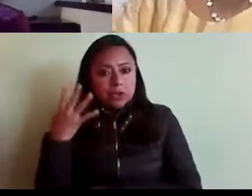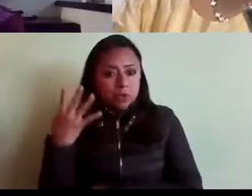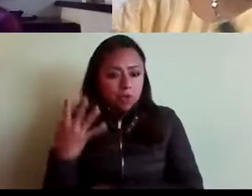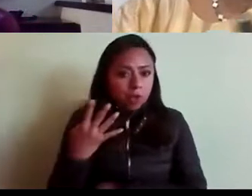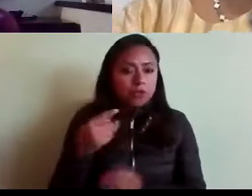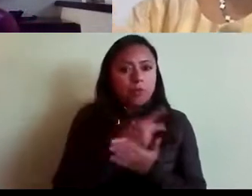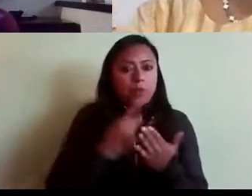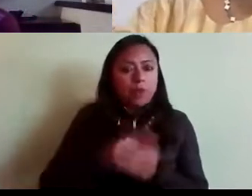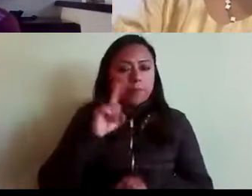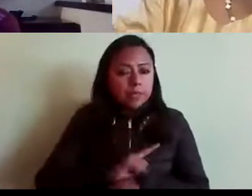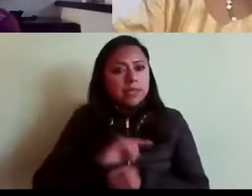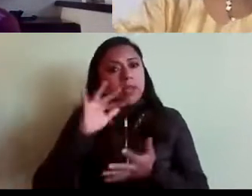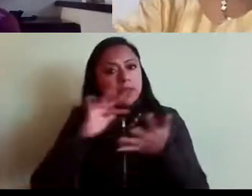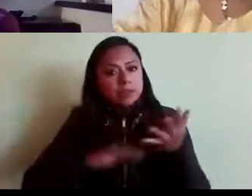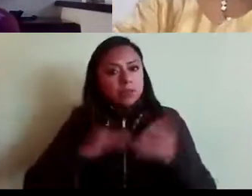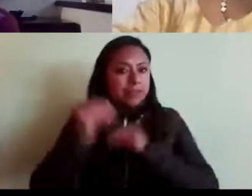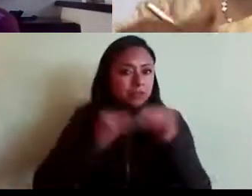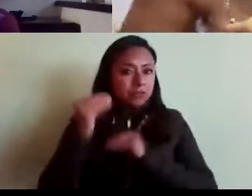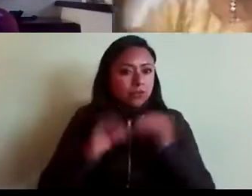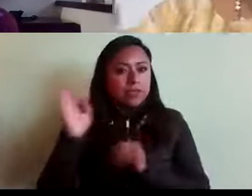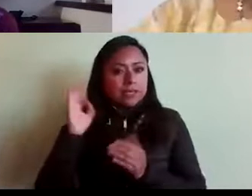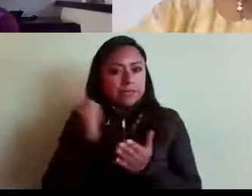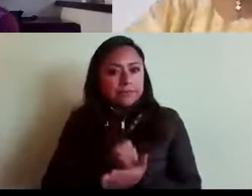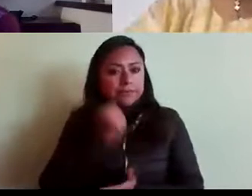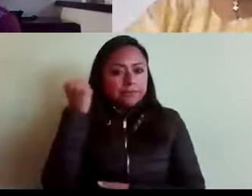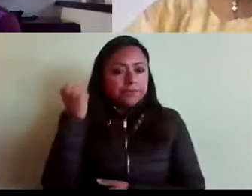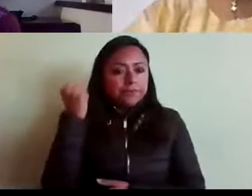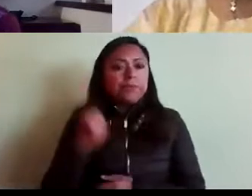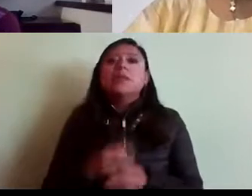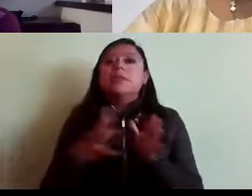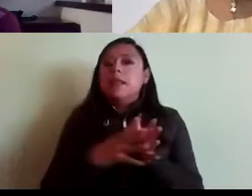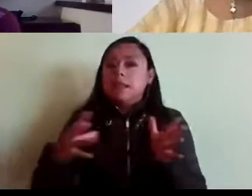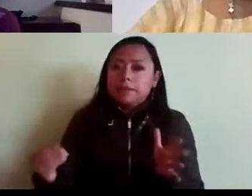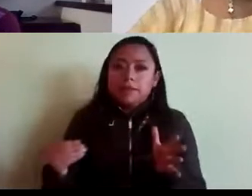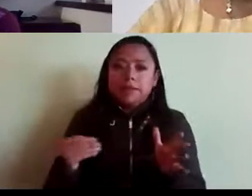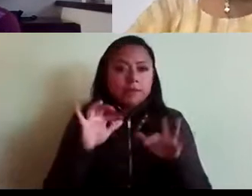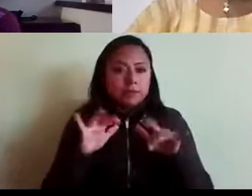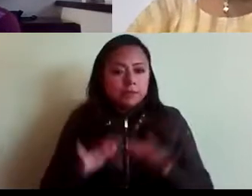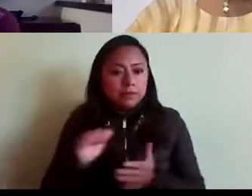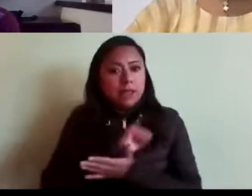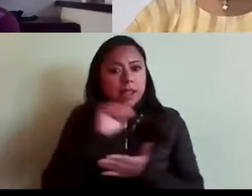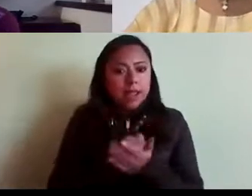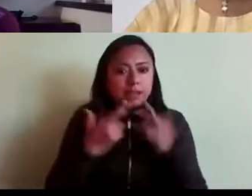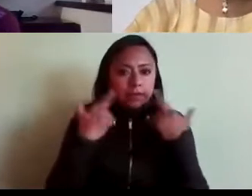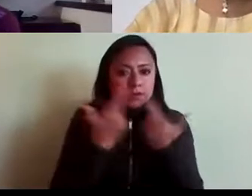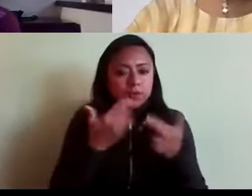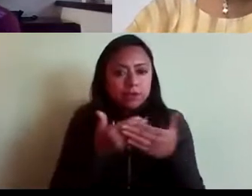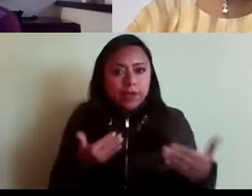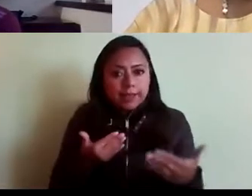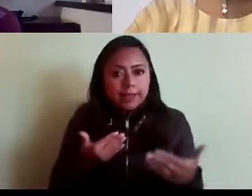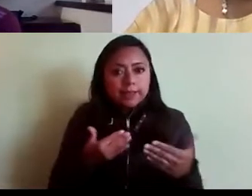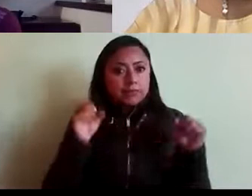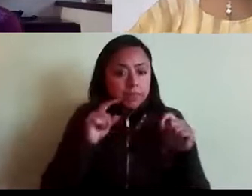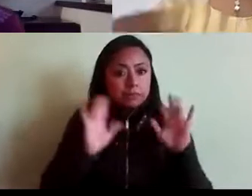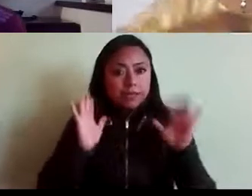refieren a la lectura, discusión y en su caso aprobación de la versión estenográfica y el acta de la sesión anterior, mismas que fueron